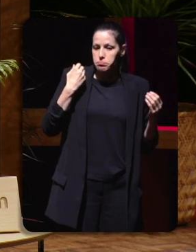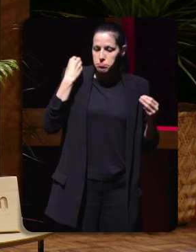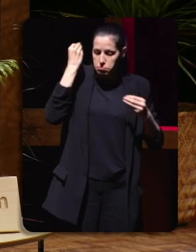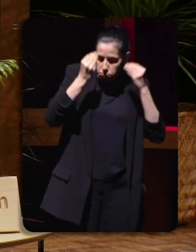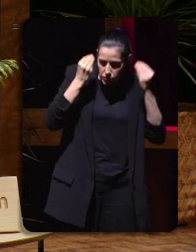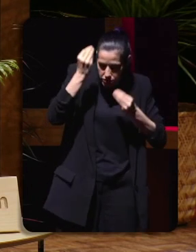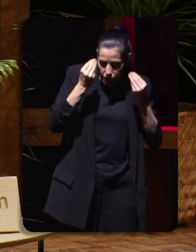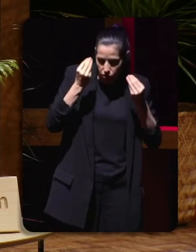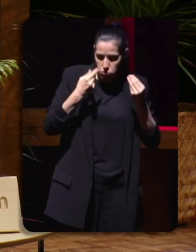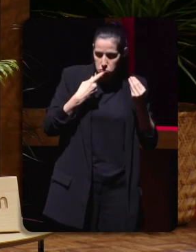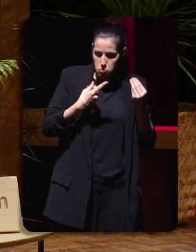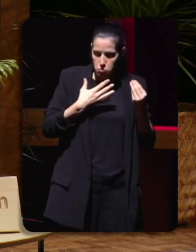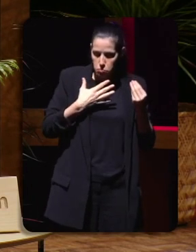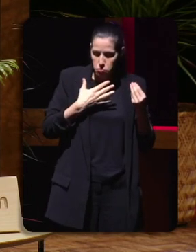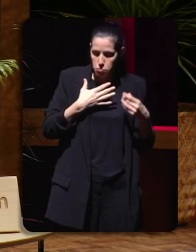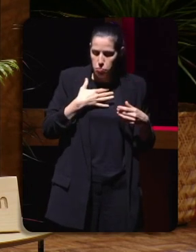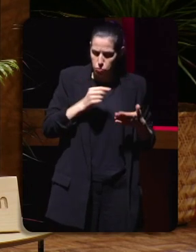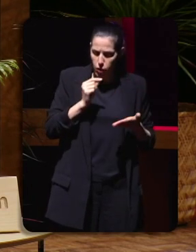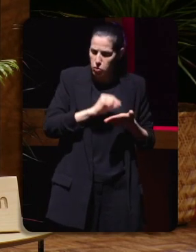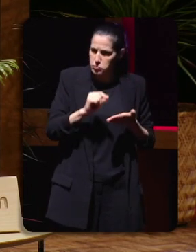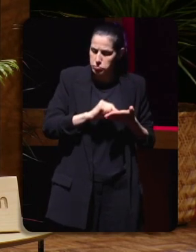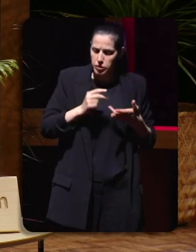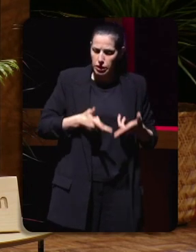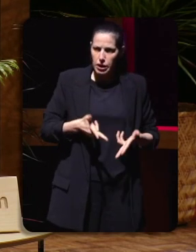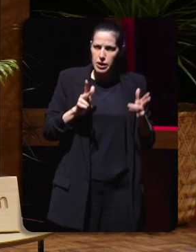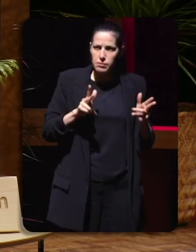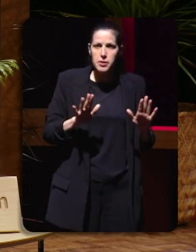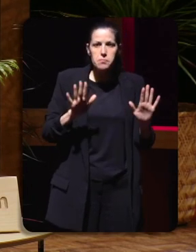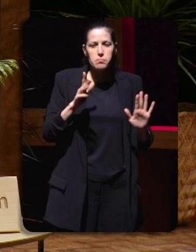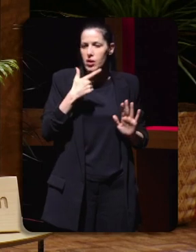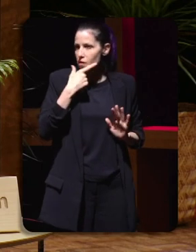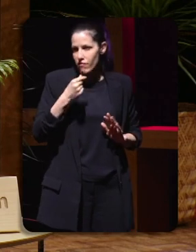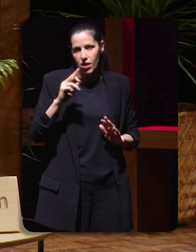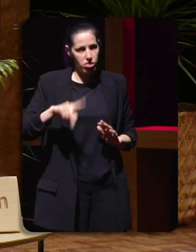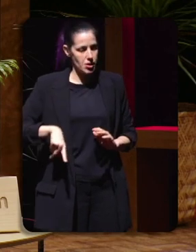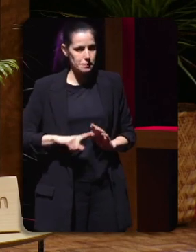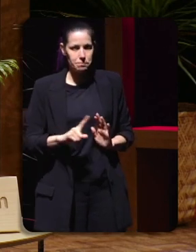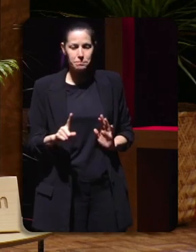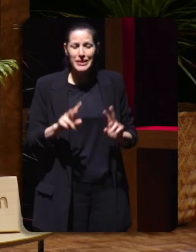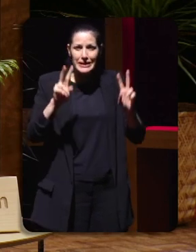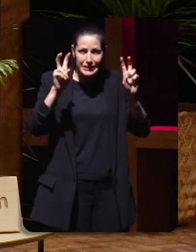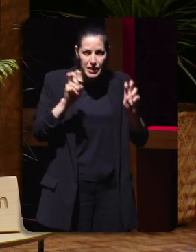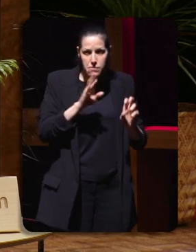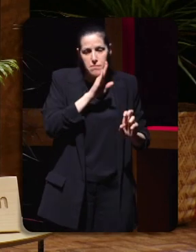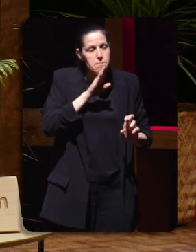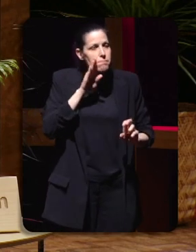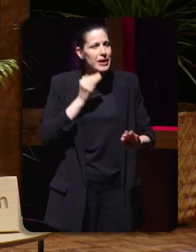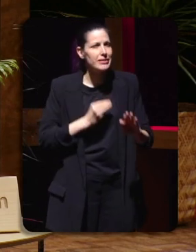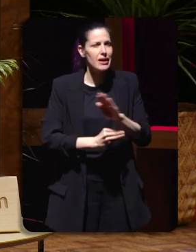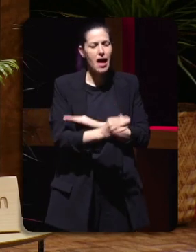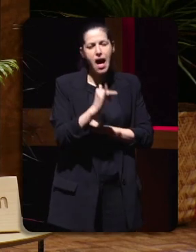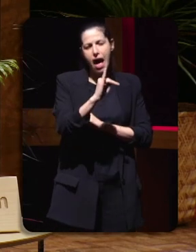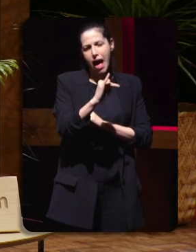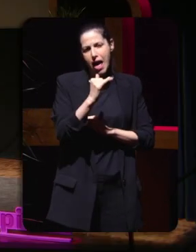por tomar la palabra y me encontré con que no es tan sencillo Porque en el tema de la maternidad hay muchos prejuicios donde no se ha pensado